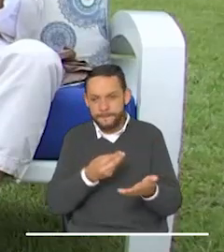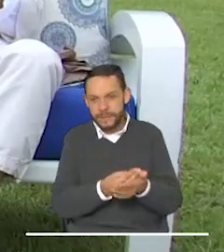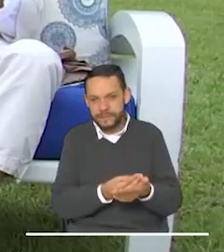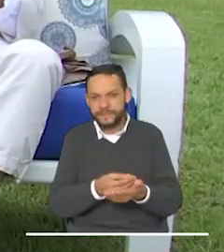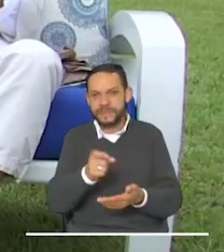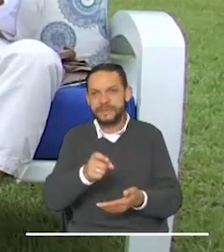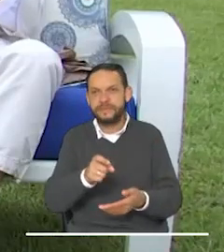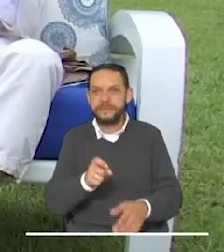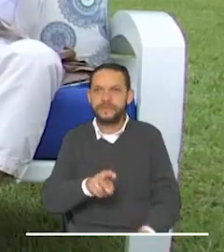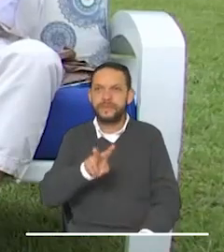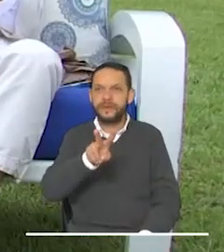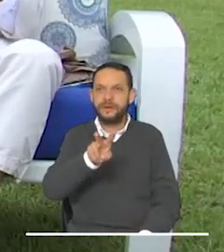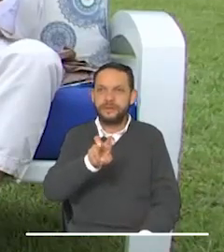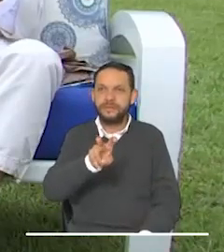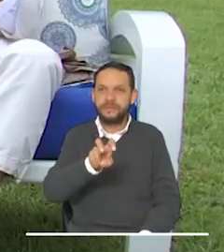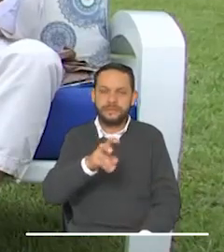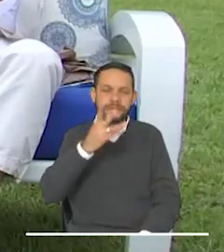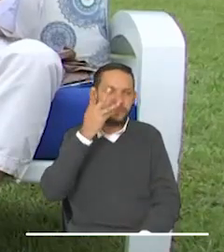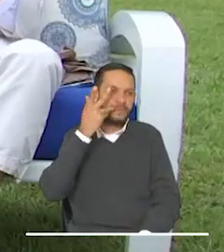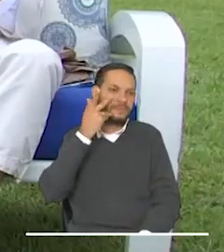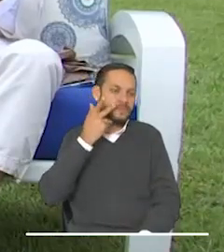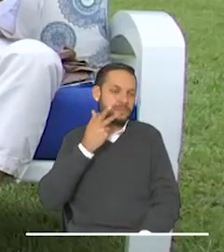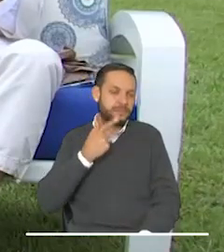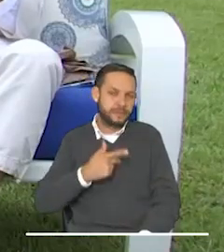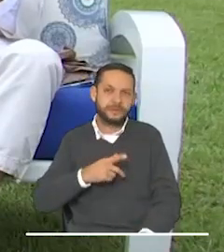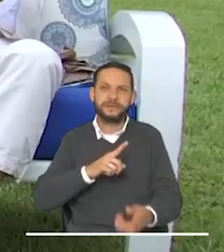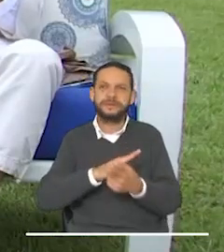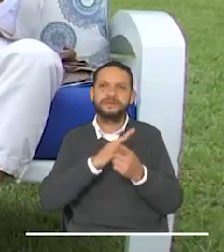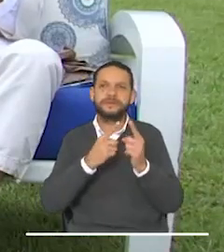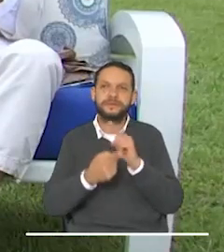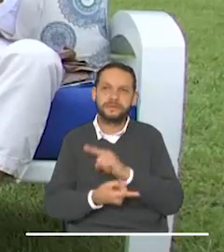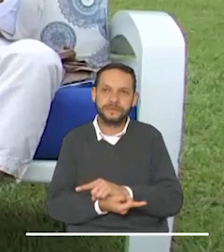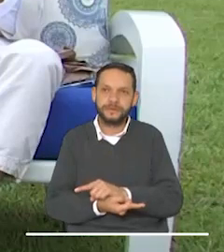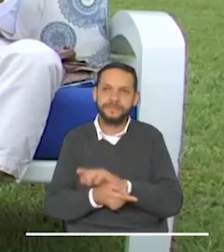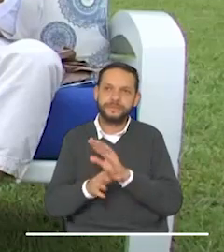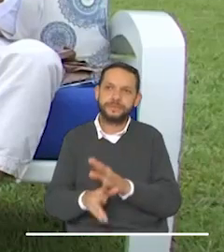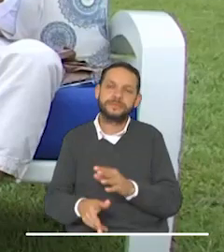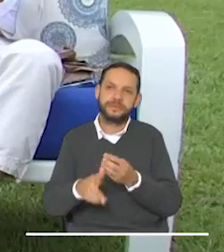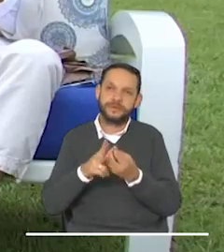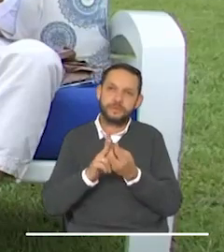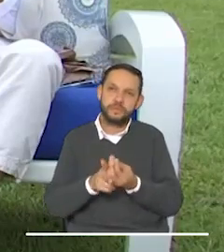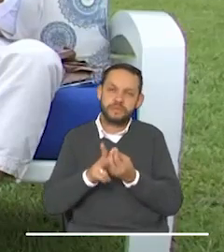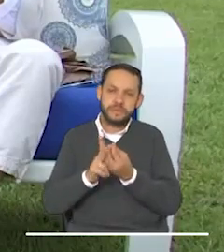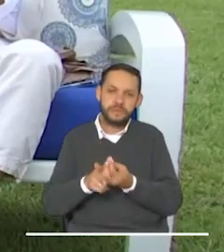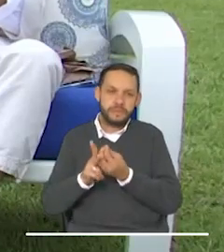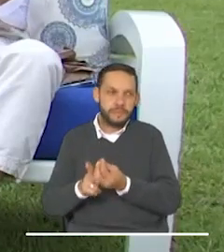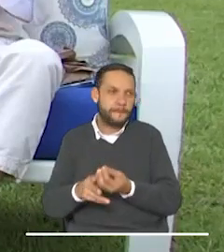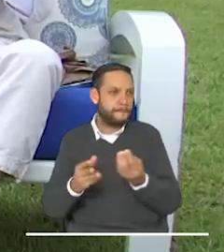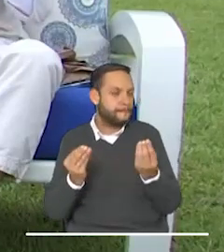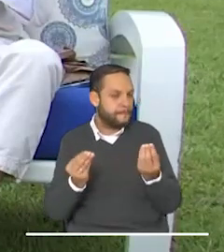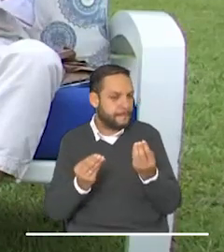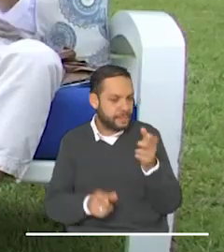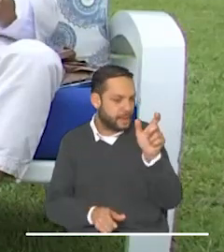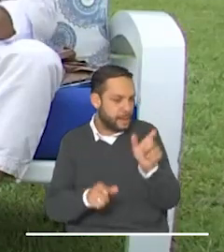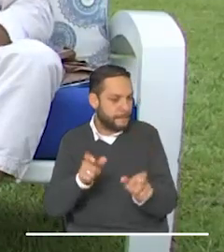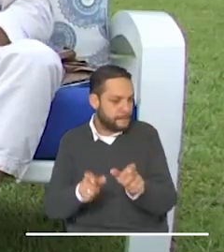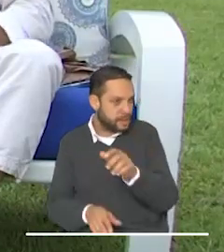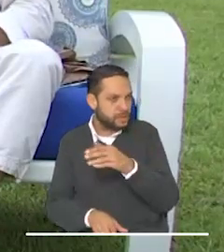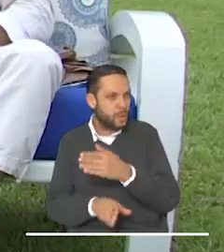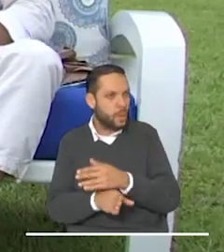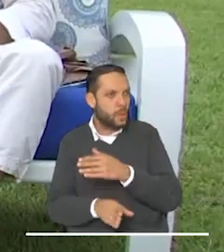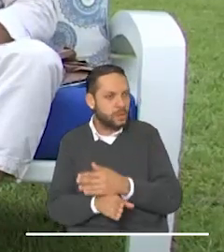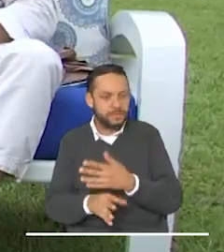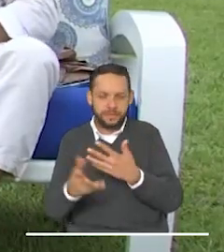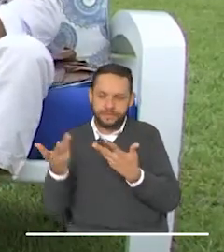estos siete días en el programa de transformación y es simplemente una herramienta para qué Para que la persona siga un